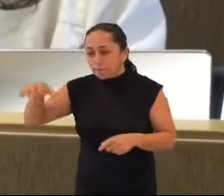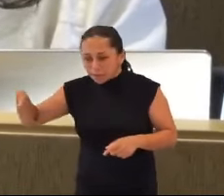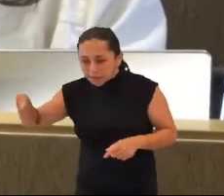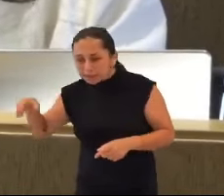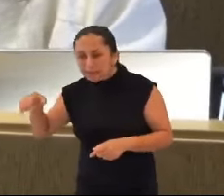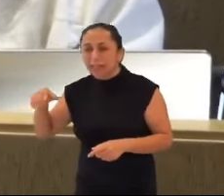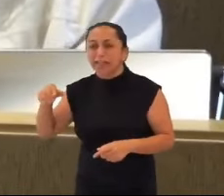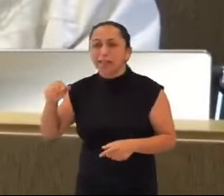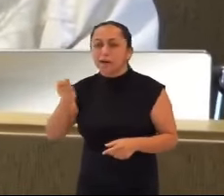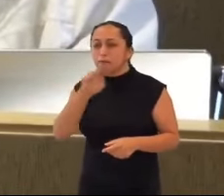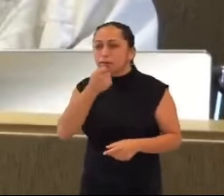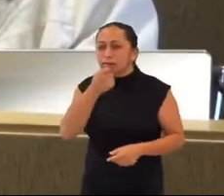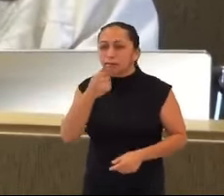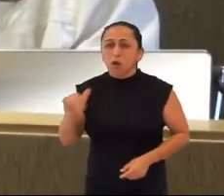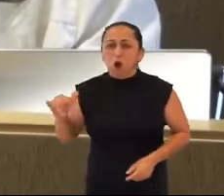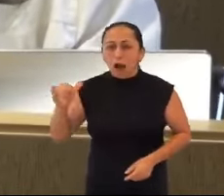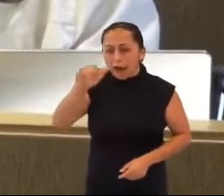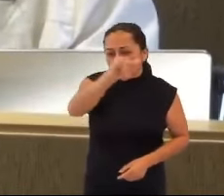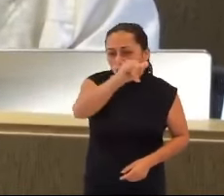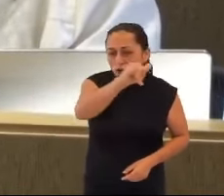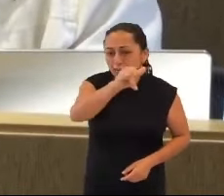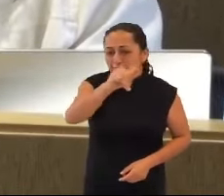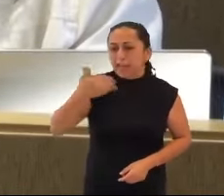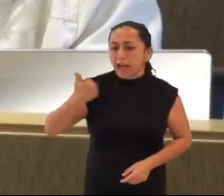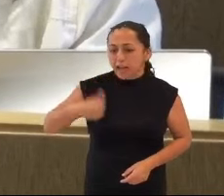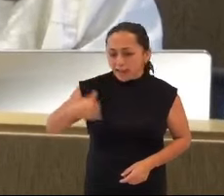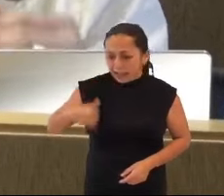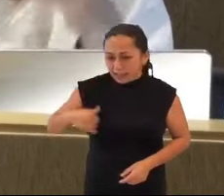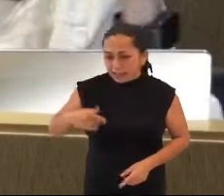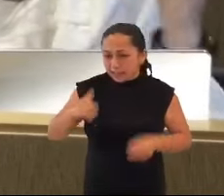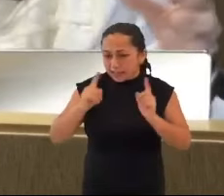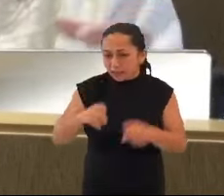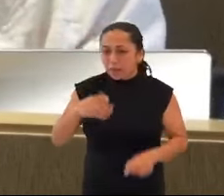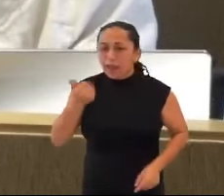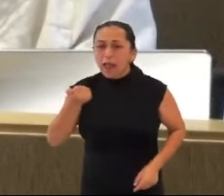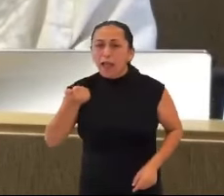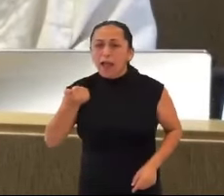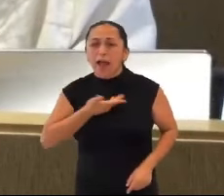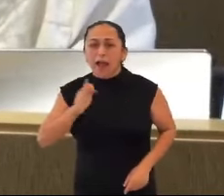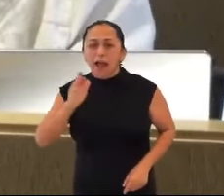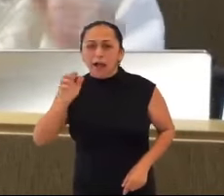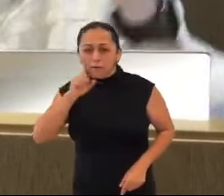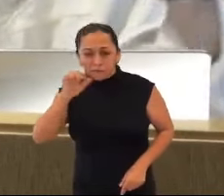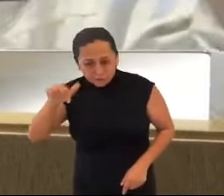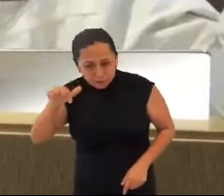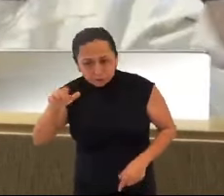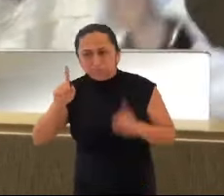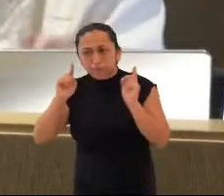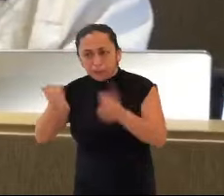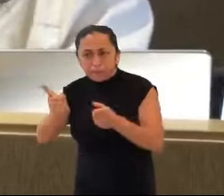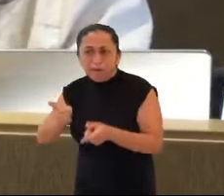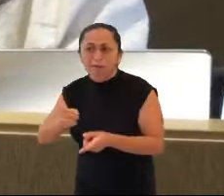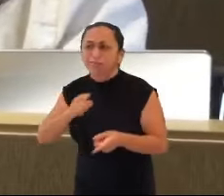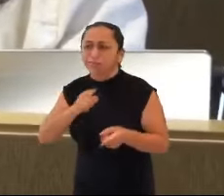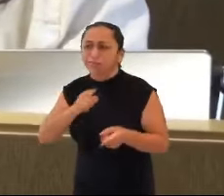con Aerolíneas Argentinas, como lo hemos visto con la AFIP, como lo hemos visto antes con los sitios de la memoria, con